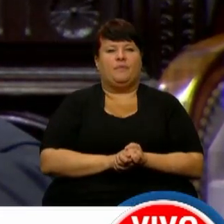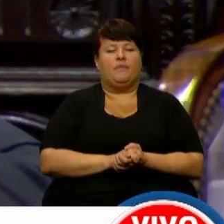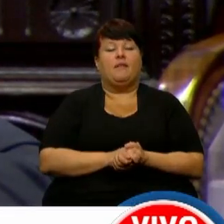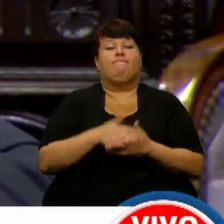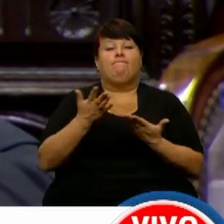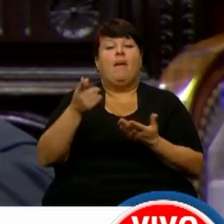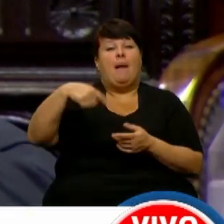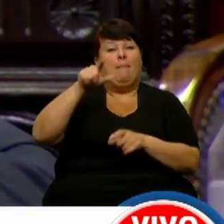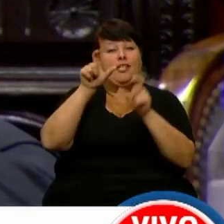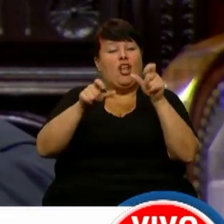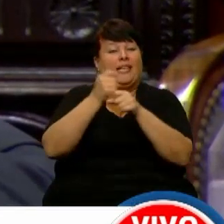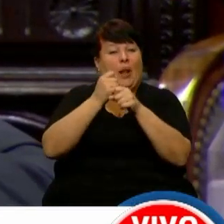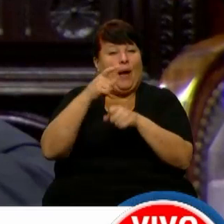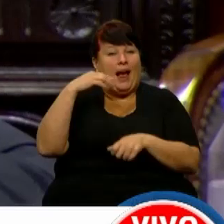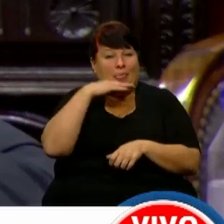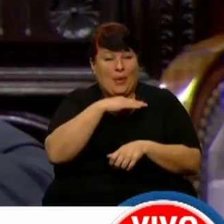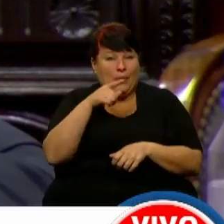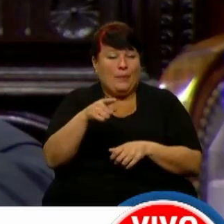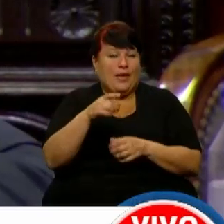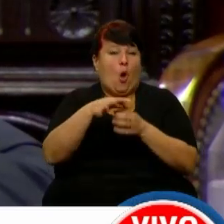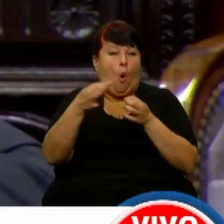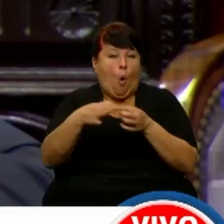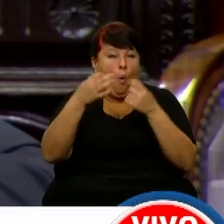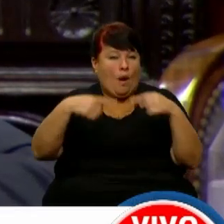para estos trabajadores vitivinícolas,